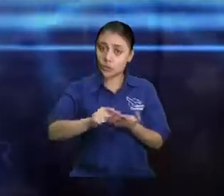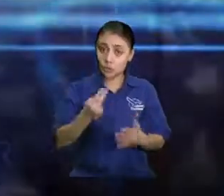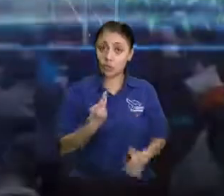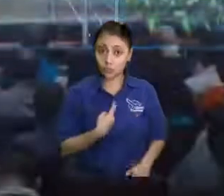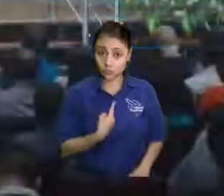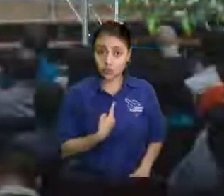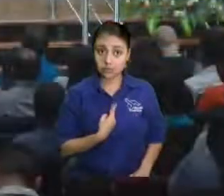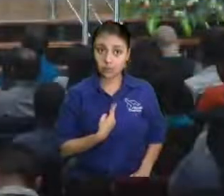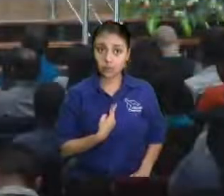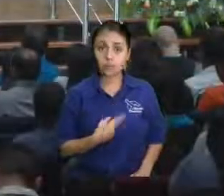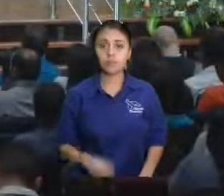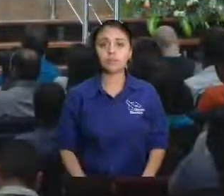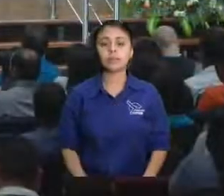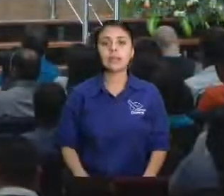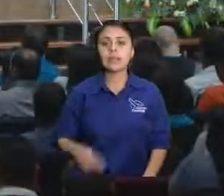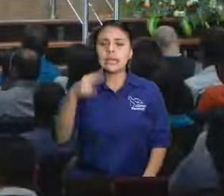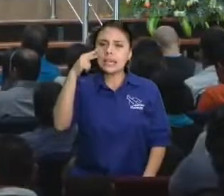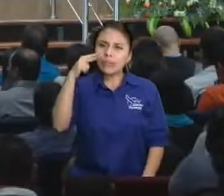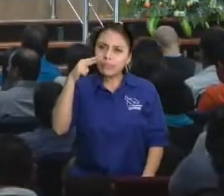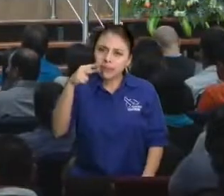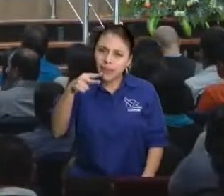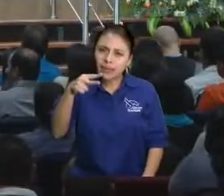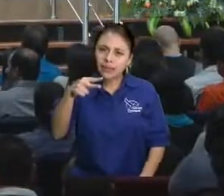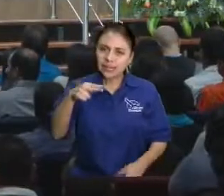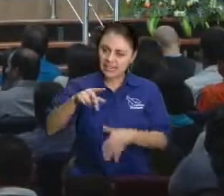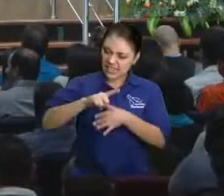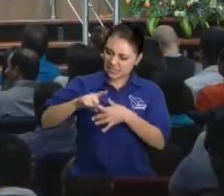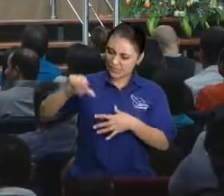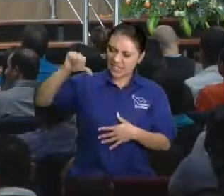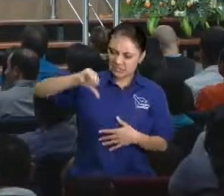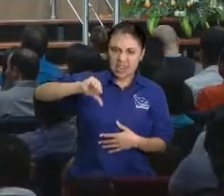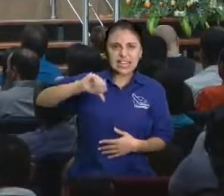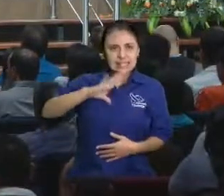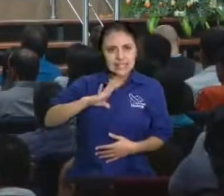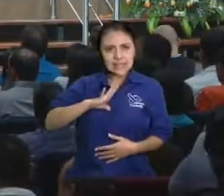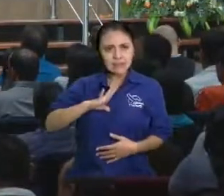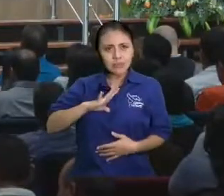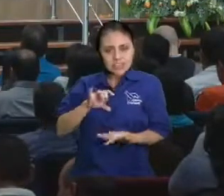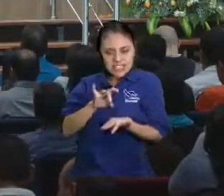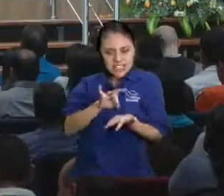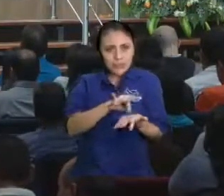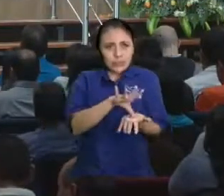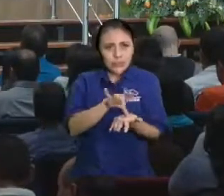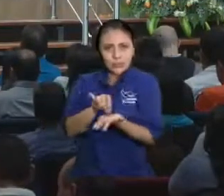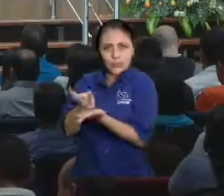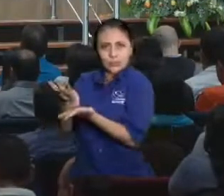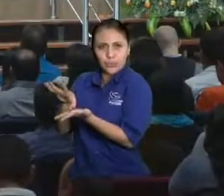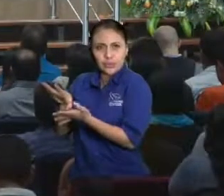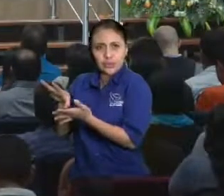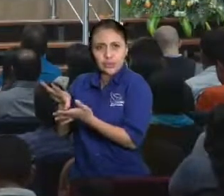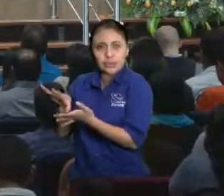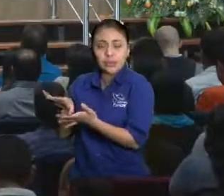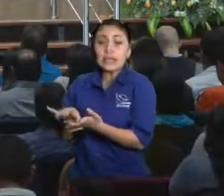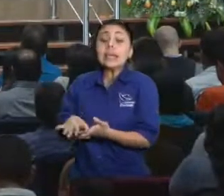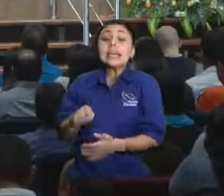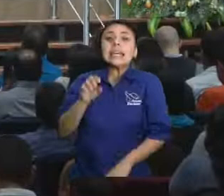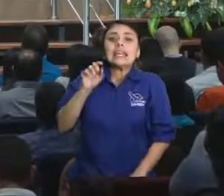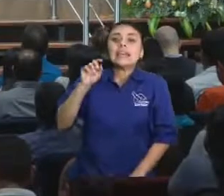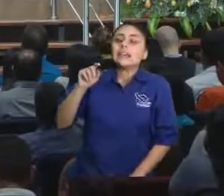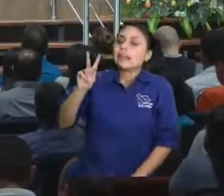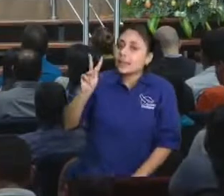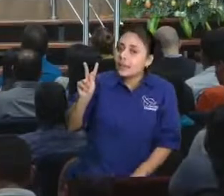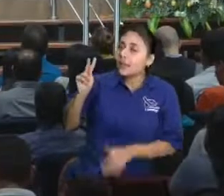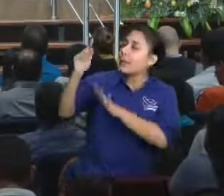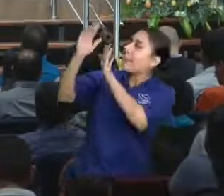y ver cómo está nuestra fisonomía y eliminar lo que debe ser eliminado y parecernos más a Cristo